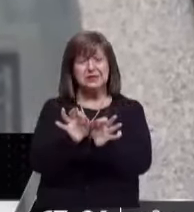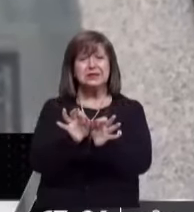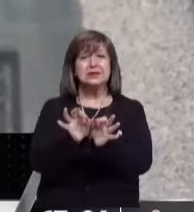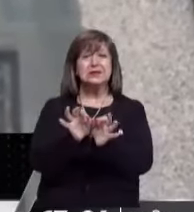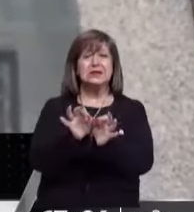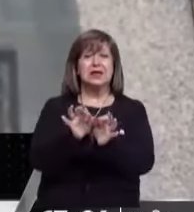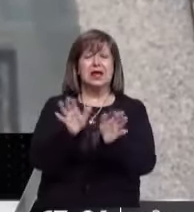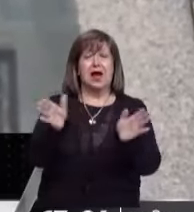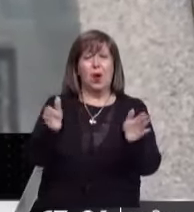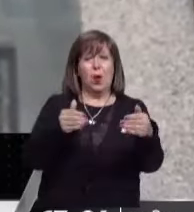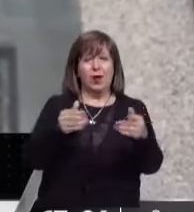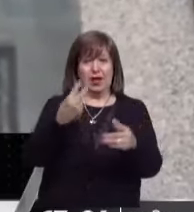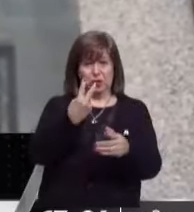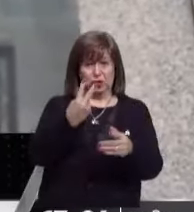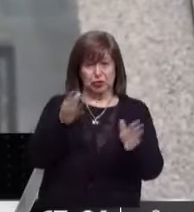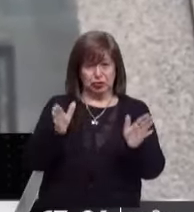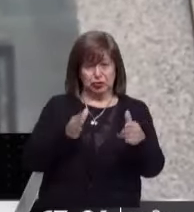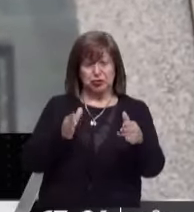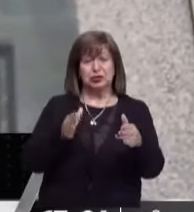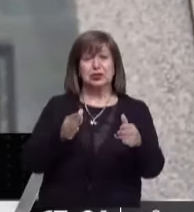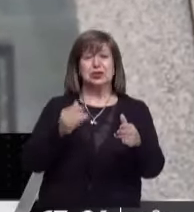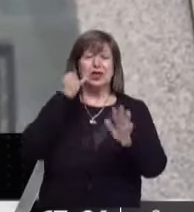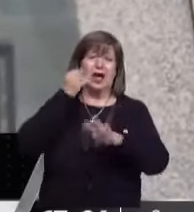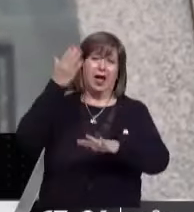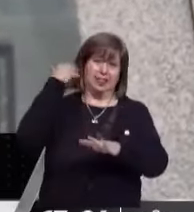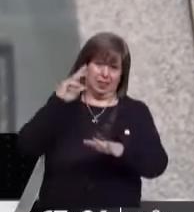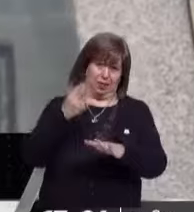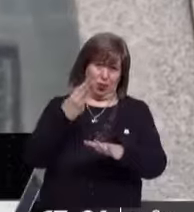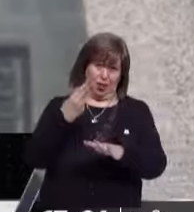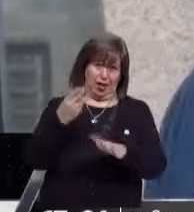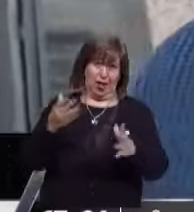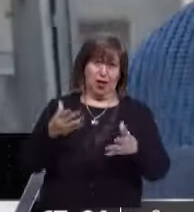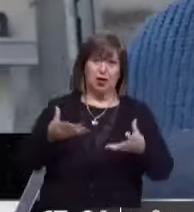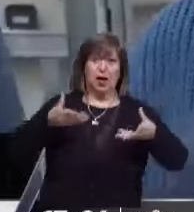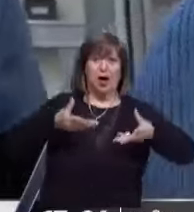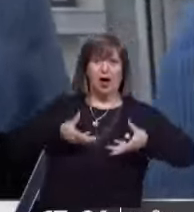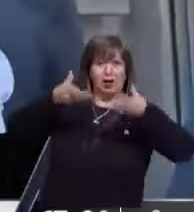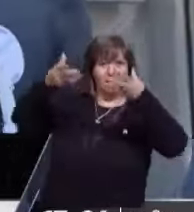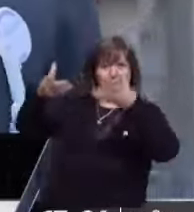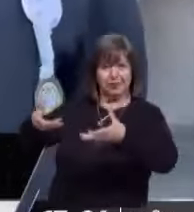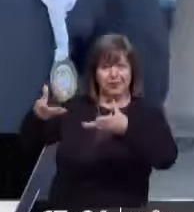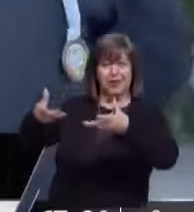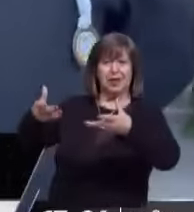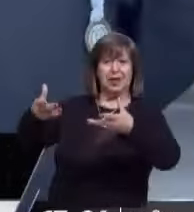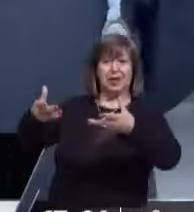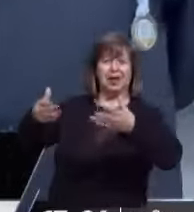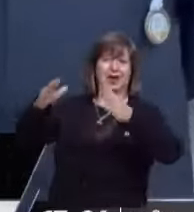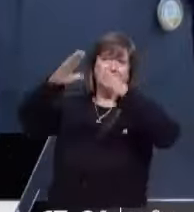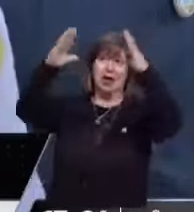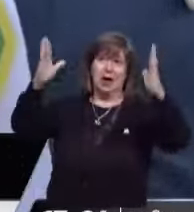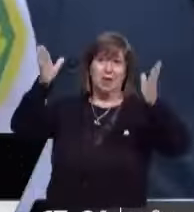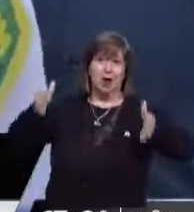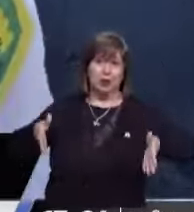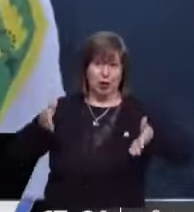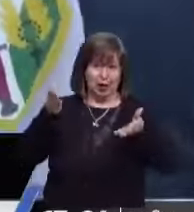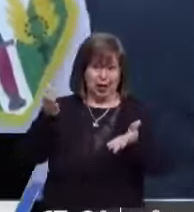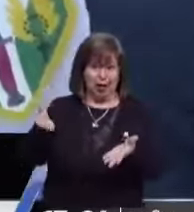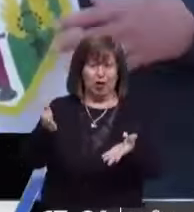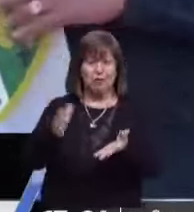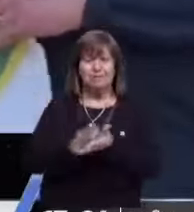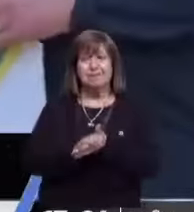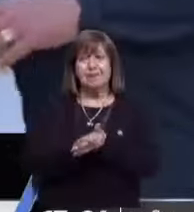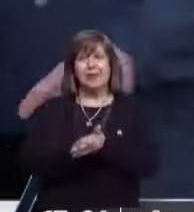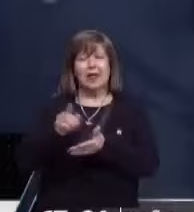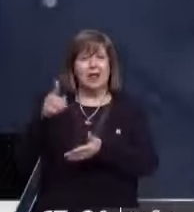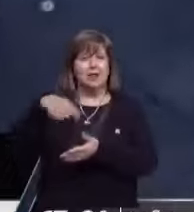gracias a todo el municipio, ¿no?, de Ciudad, que esto sea posible. Chicos, gracias a todos, de verdad. Hermoso acto, súper emotivo,